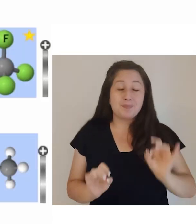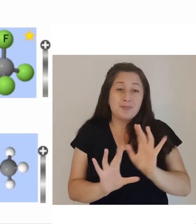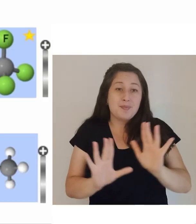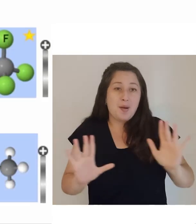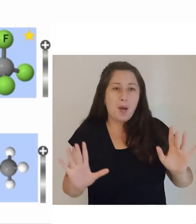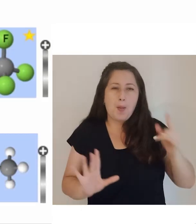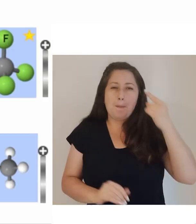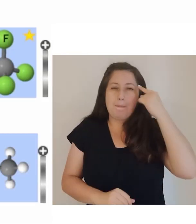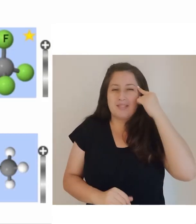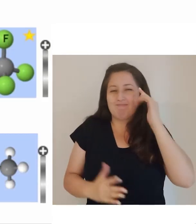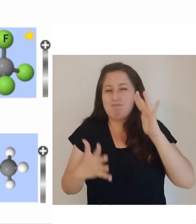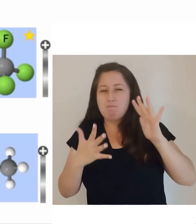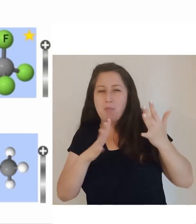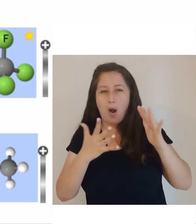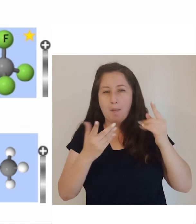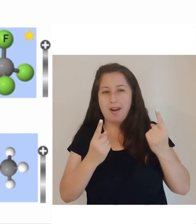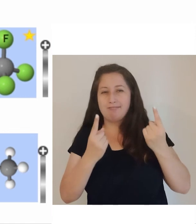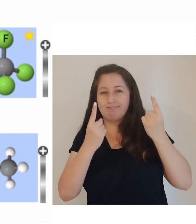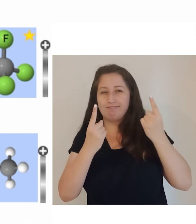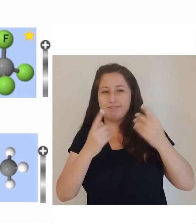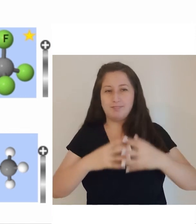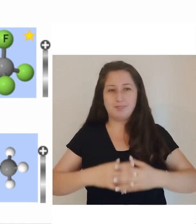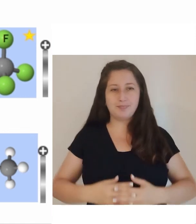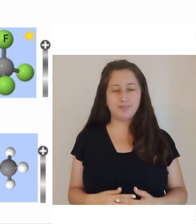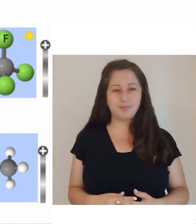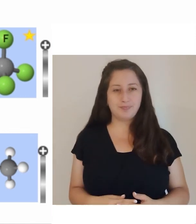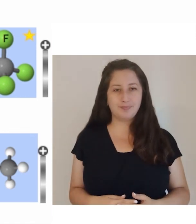Quizás pensaste algo así.